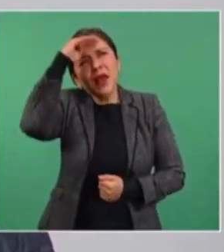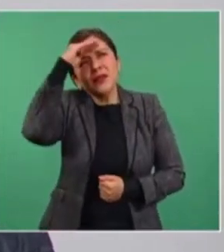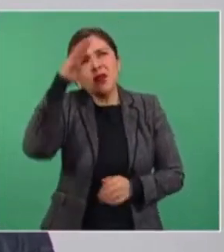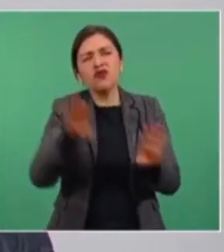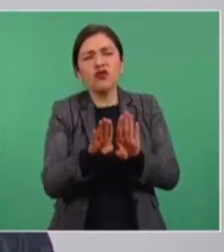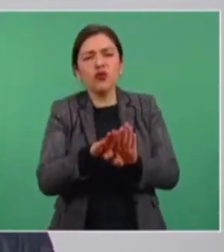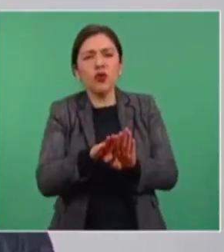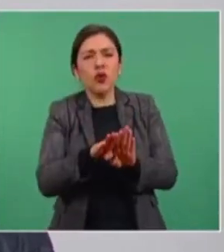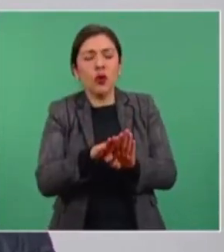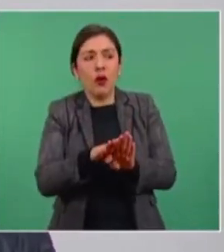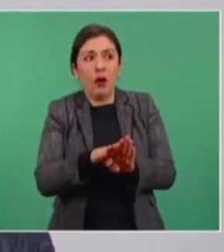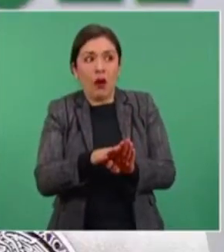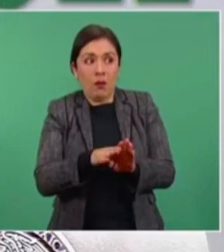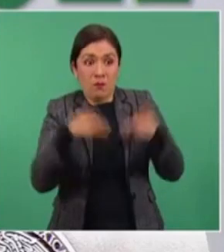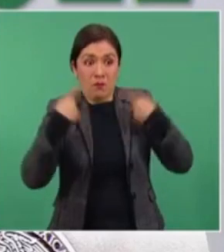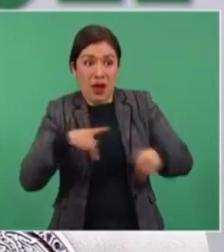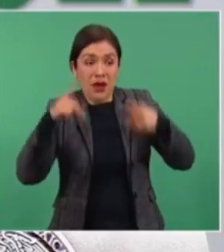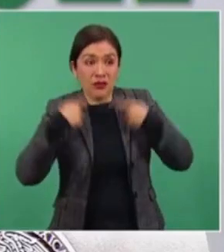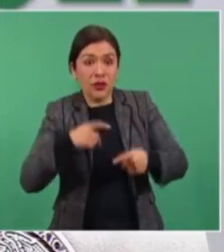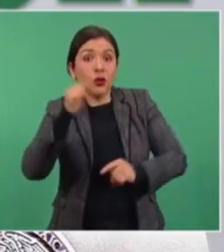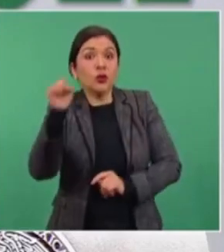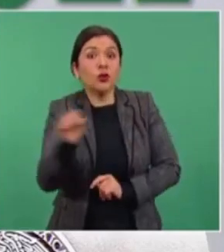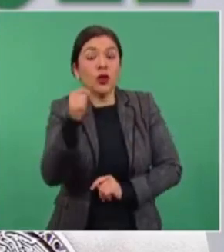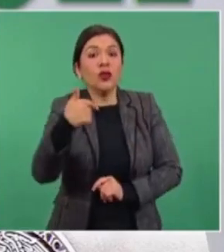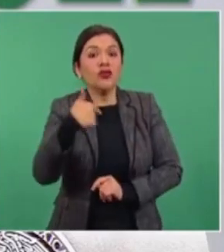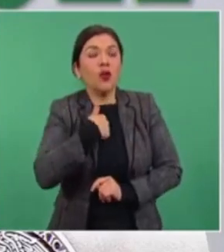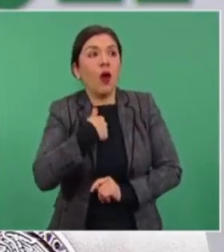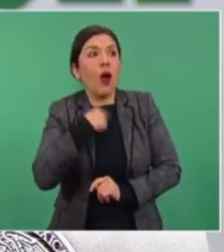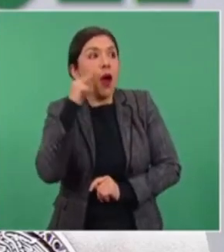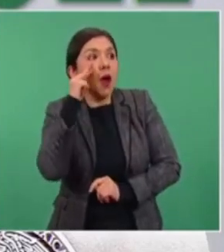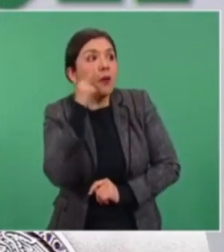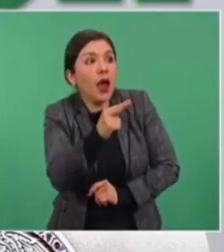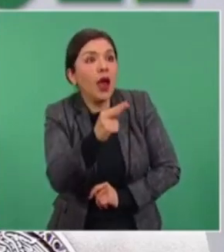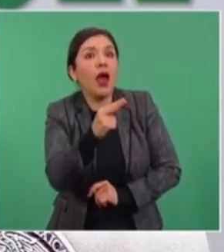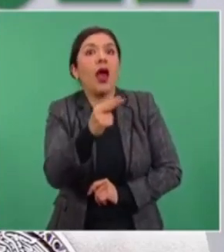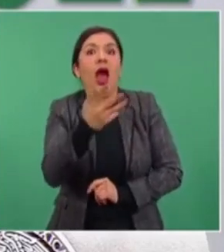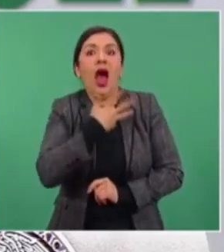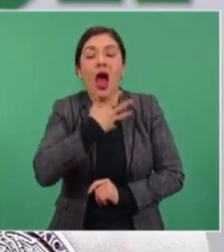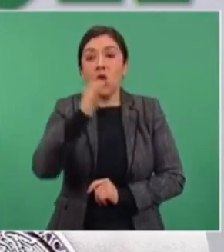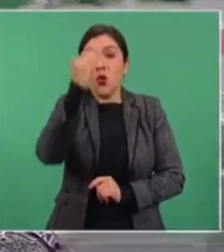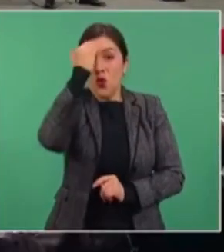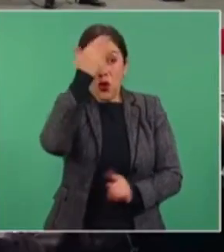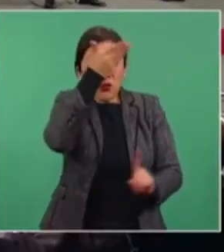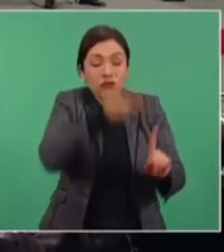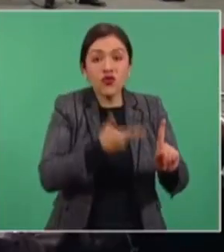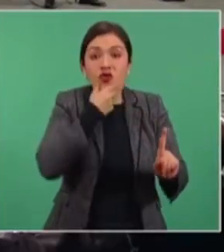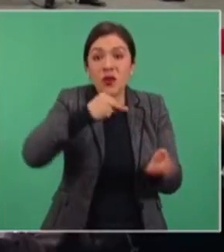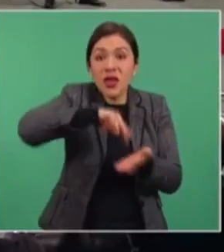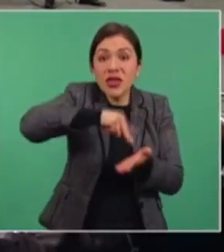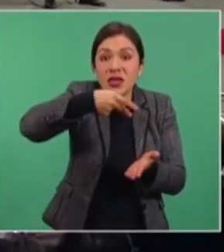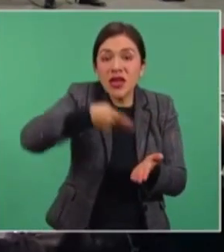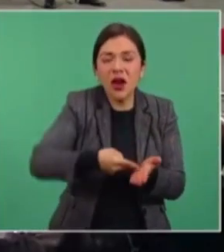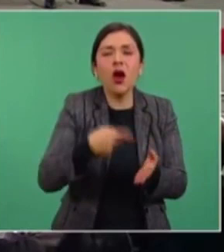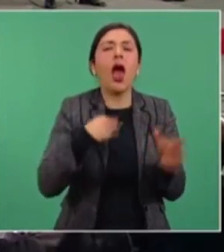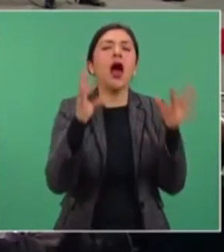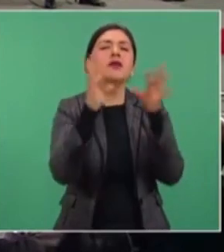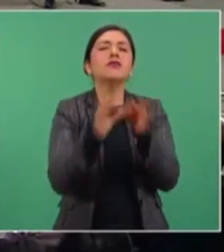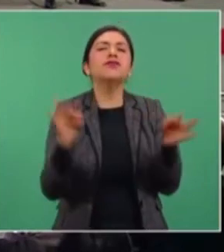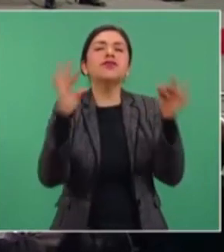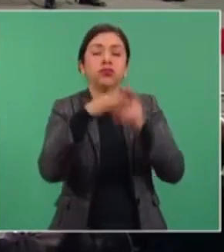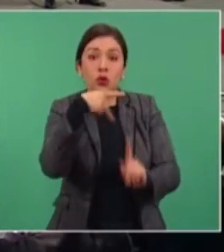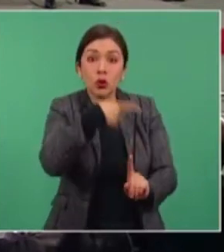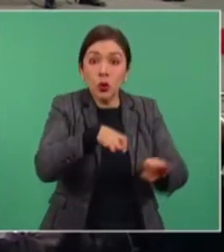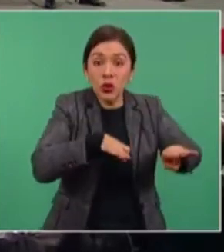ejemplo que ha significado para quienes hemos tenido el privilegio de conocer al ingeniero Garaycochea, su